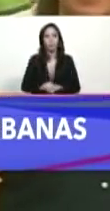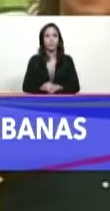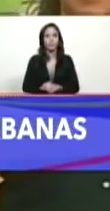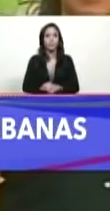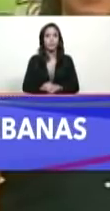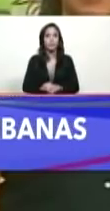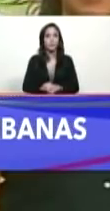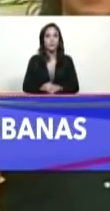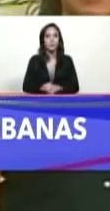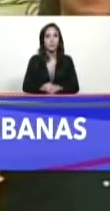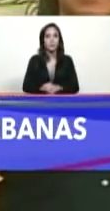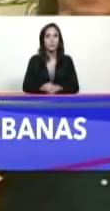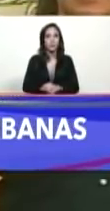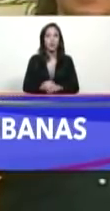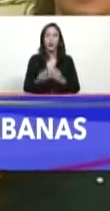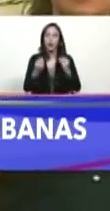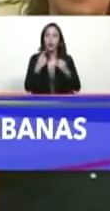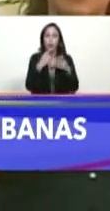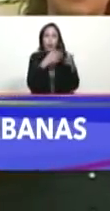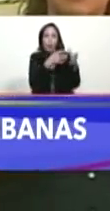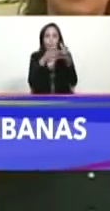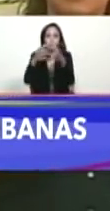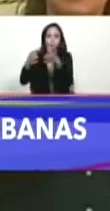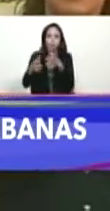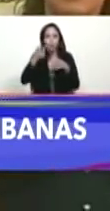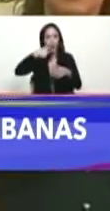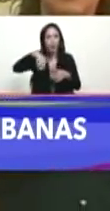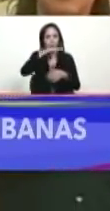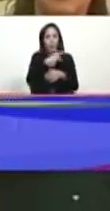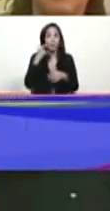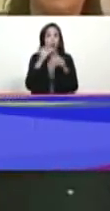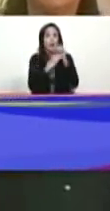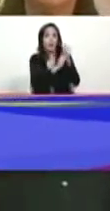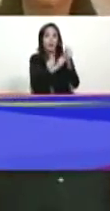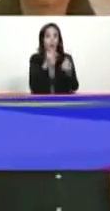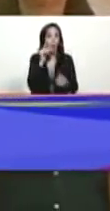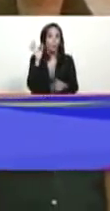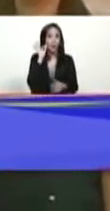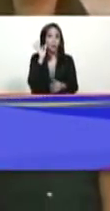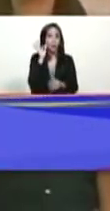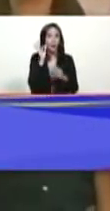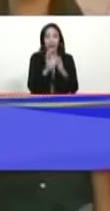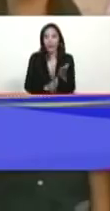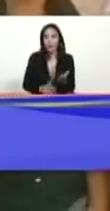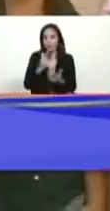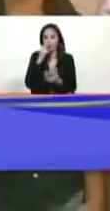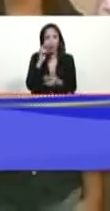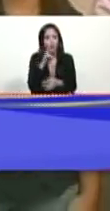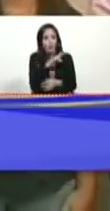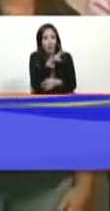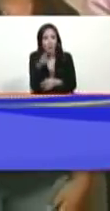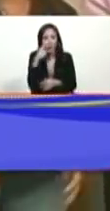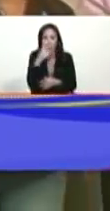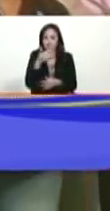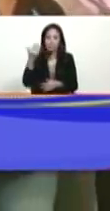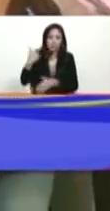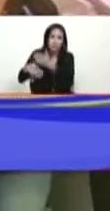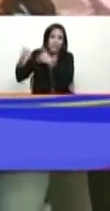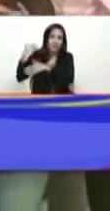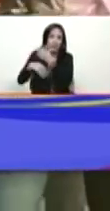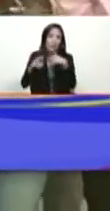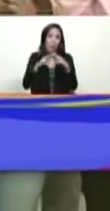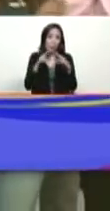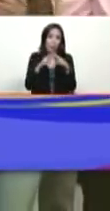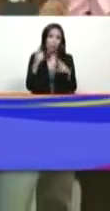porque resalta la organización popular. Aquí hay líderes y lideresas de toda la vida. Uno los ha visto luchando toda la vida. Y ese nivel